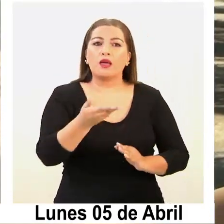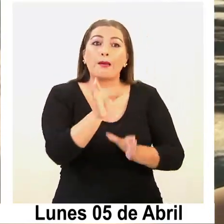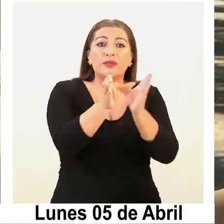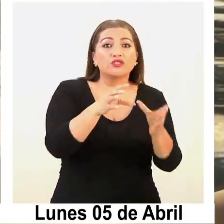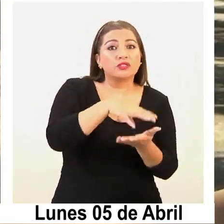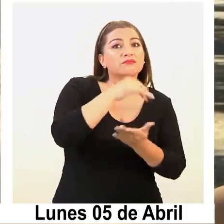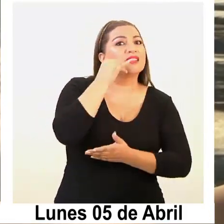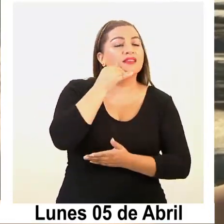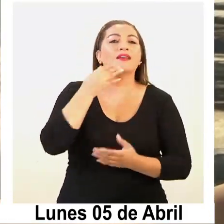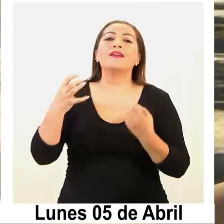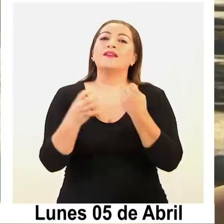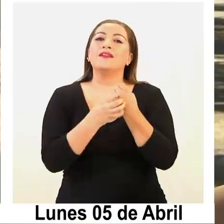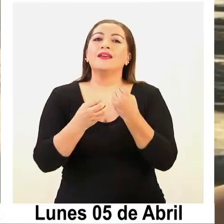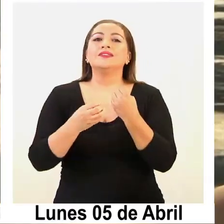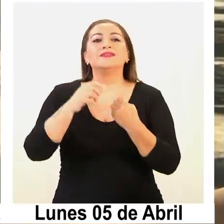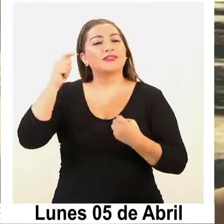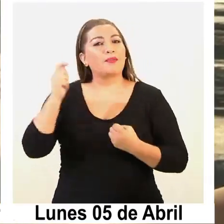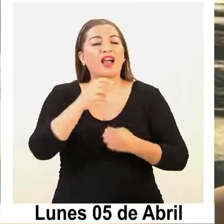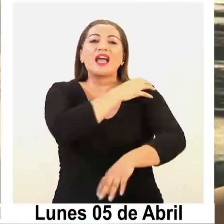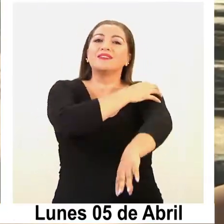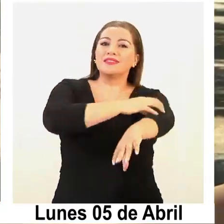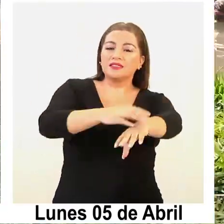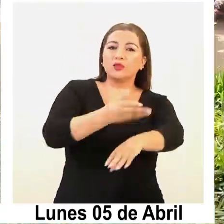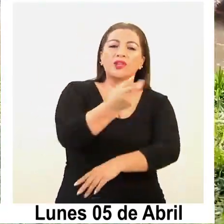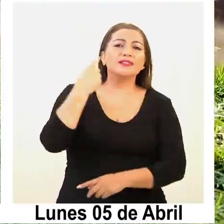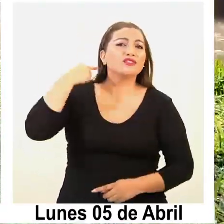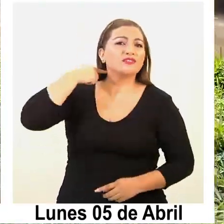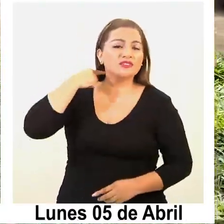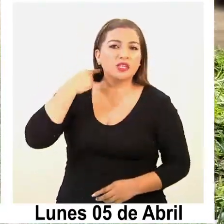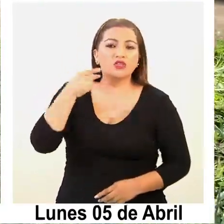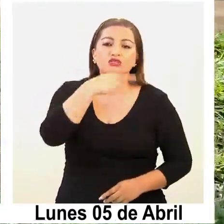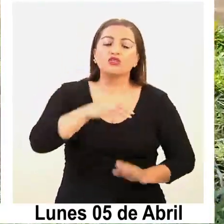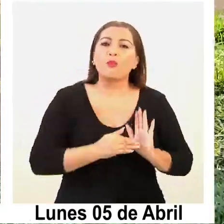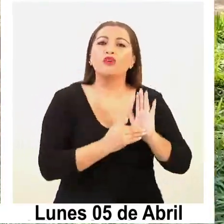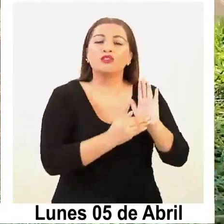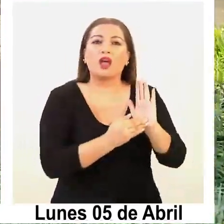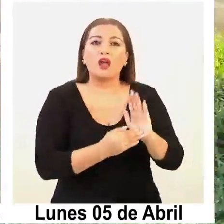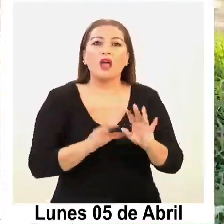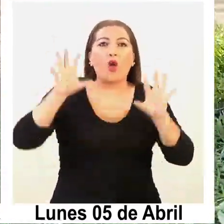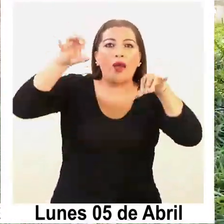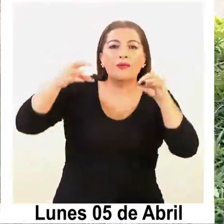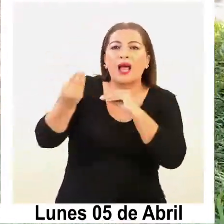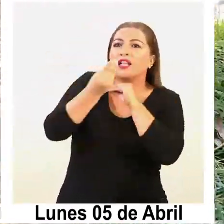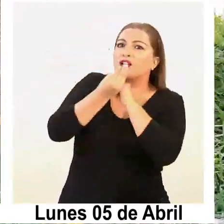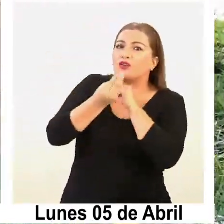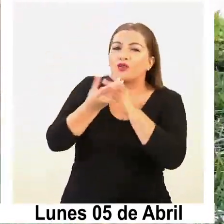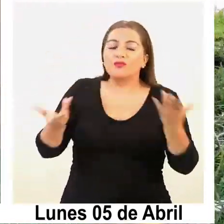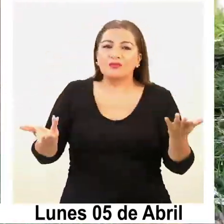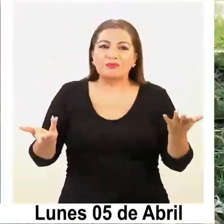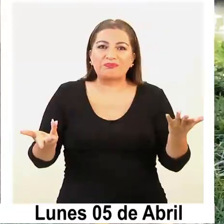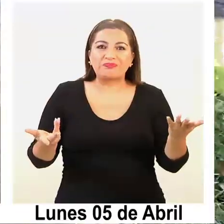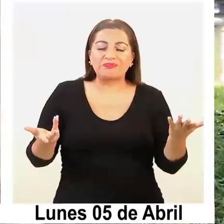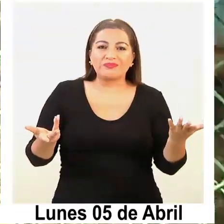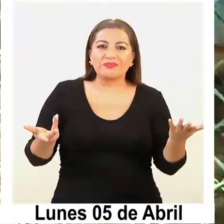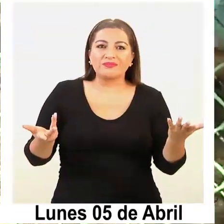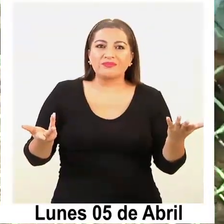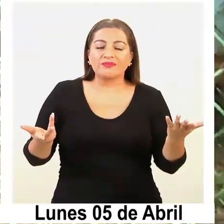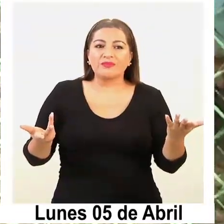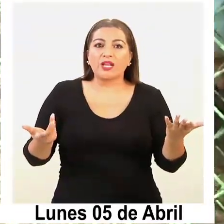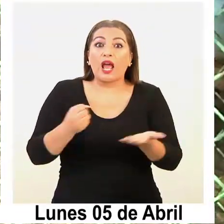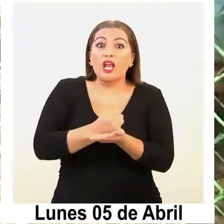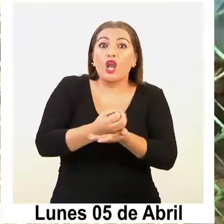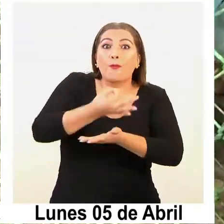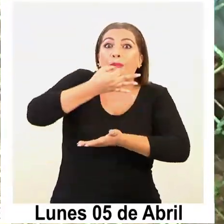aiquiqueña como de Tarapacá y de todo Chile. Ya queremos mostrar cómo se alimentan los animales, cómo se